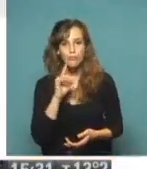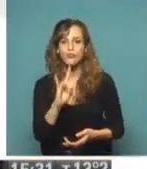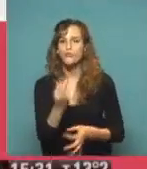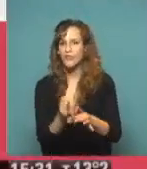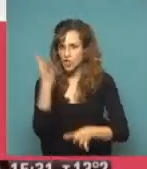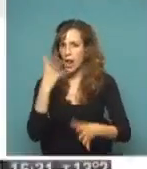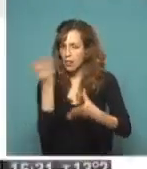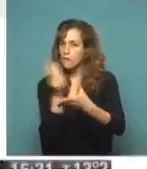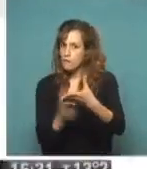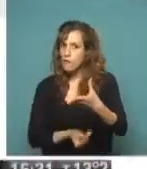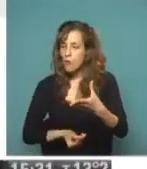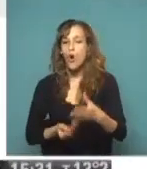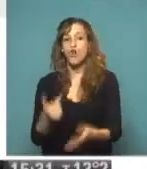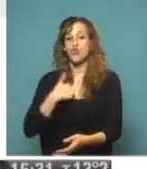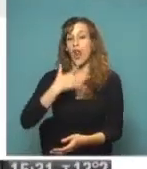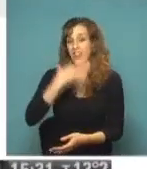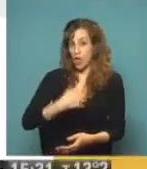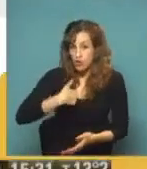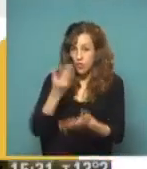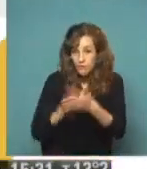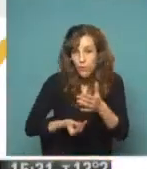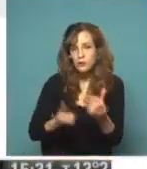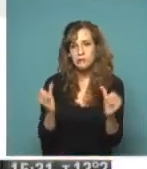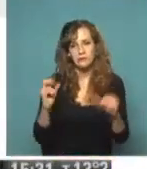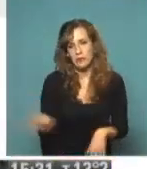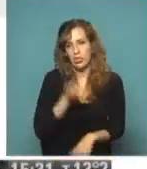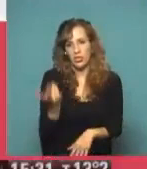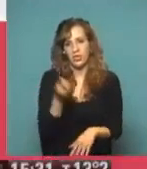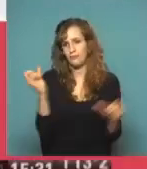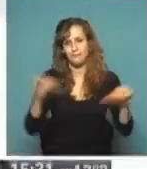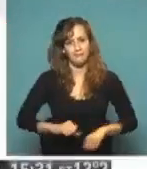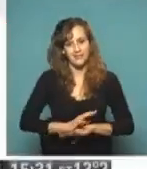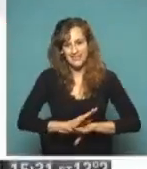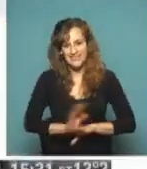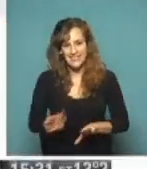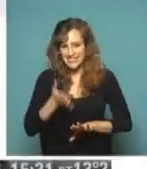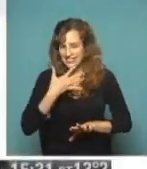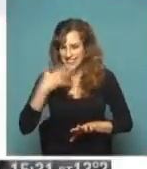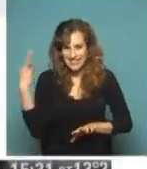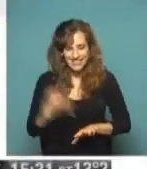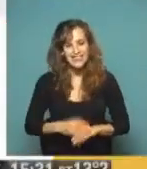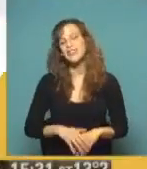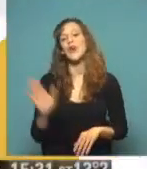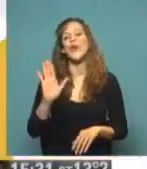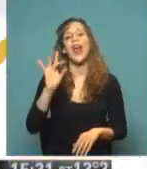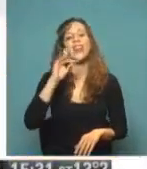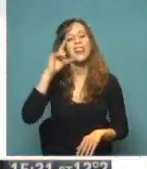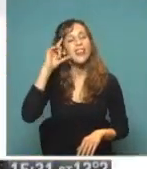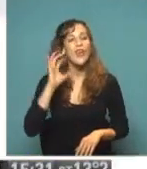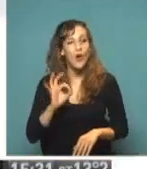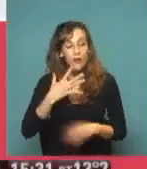te das una idea, Diego, lo mala que yo soy dibujando. O sea, me da mucho miedo este pizarrón. Hola, Diego. ¿De verdad nos vas a